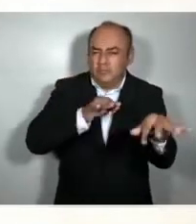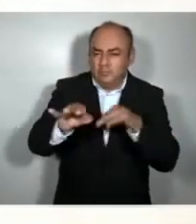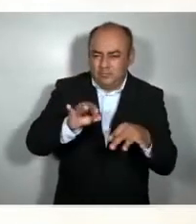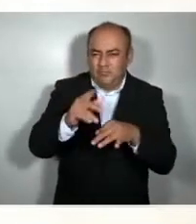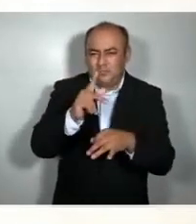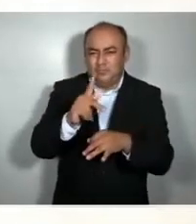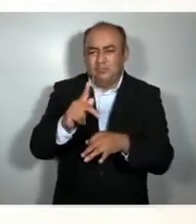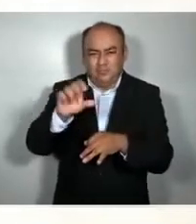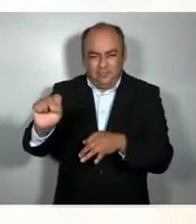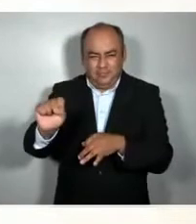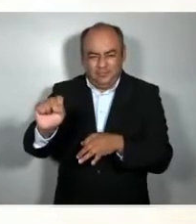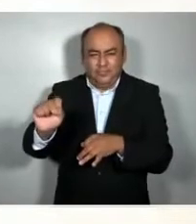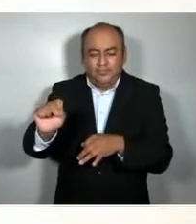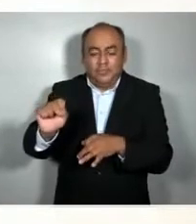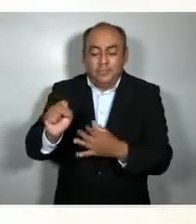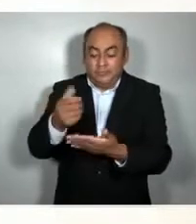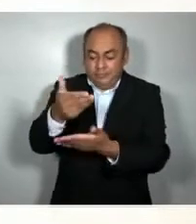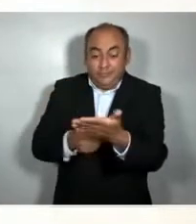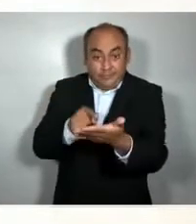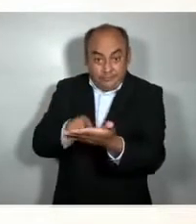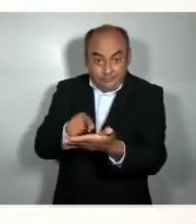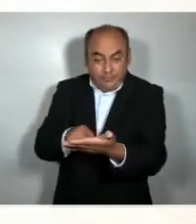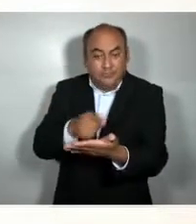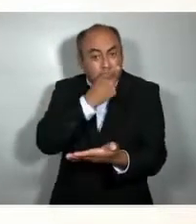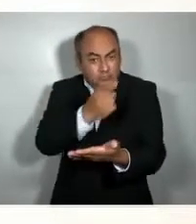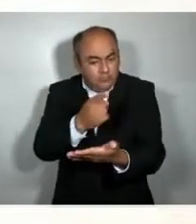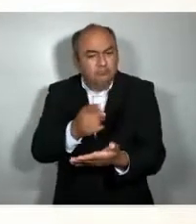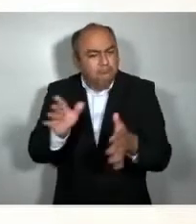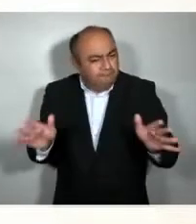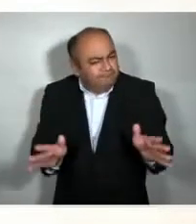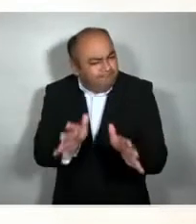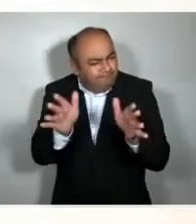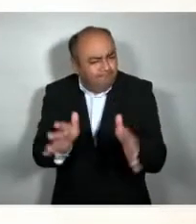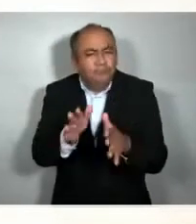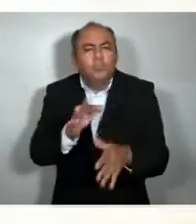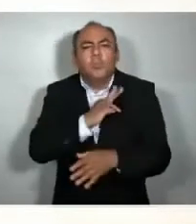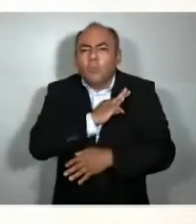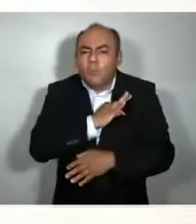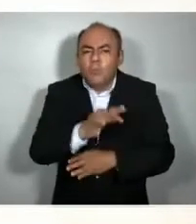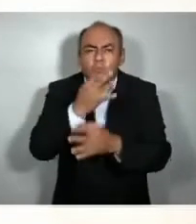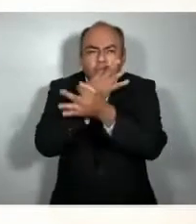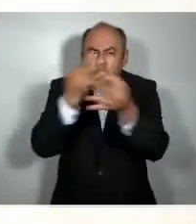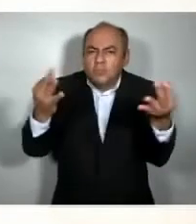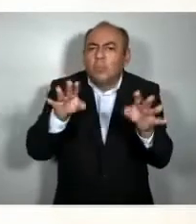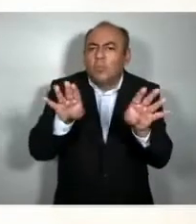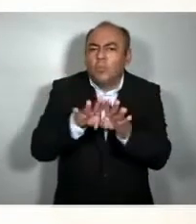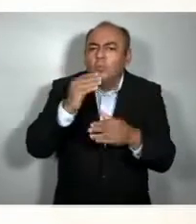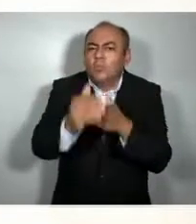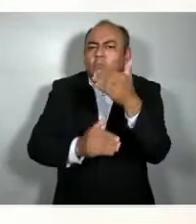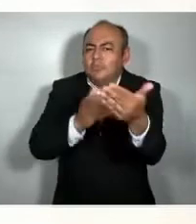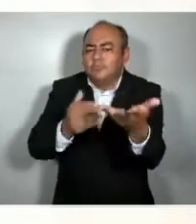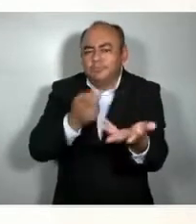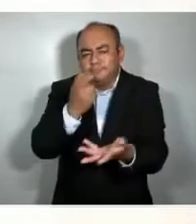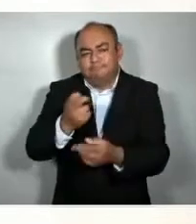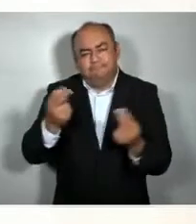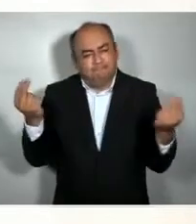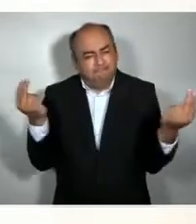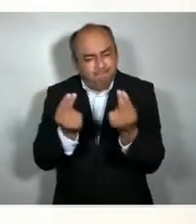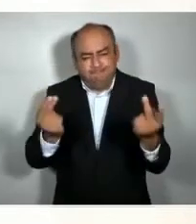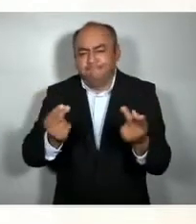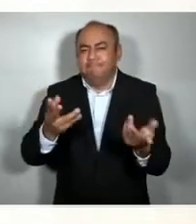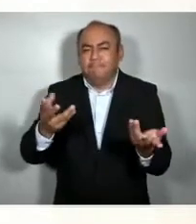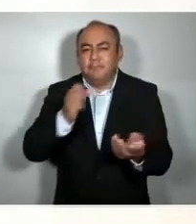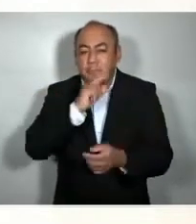Social, incentivos cuya aplicación y difusión será conveniente para que